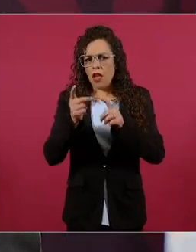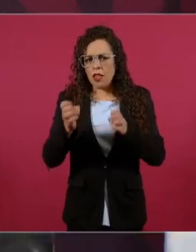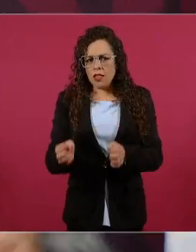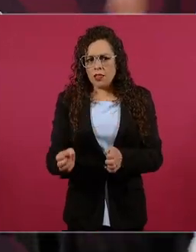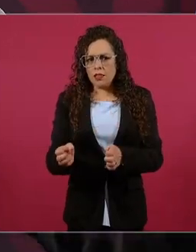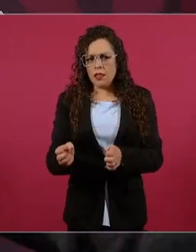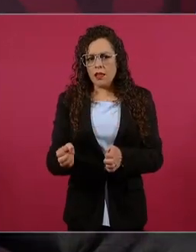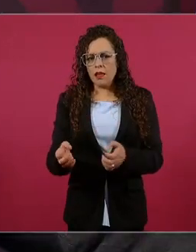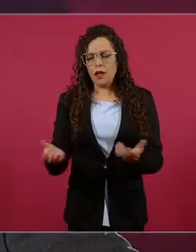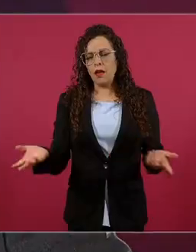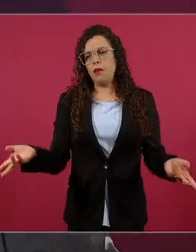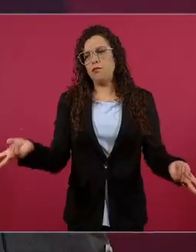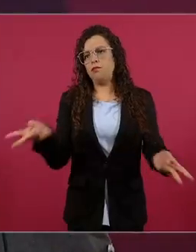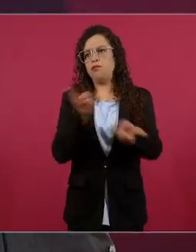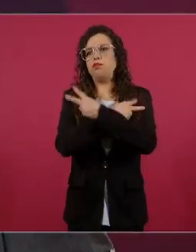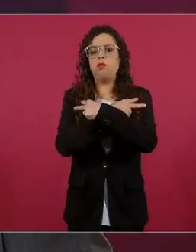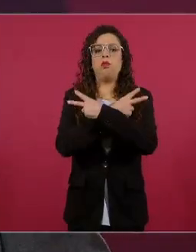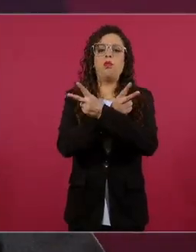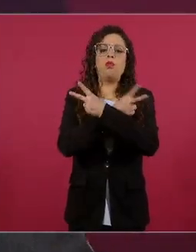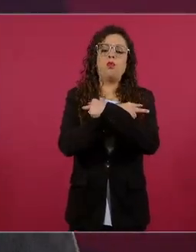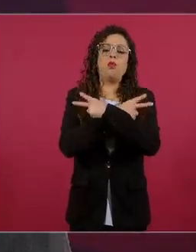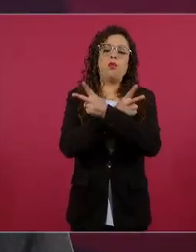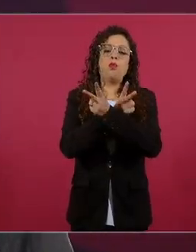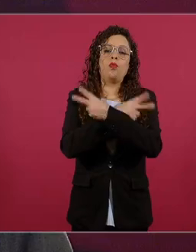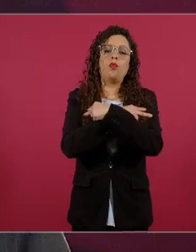Se avientan un mes de vacaciones.